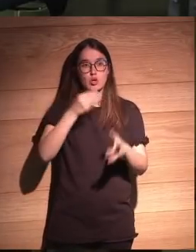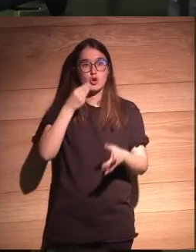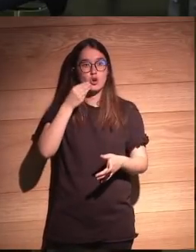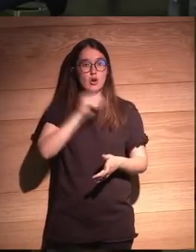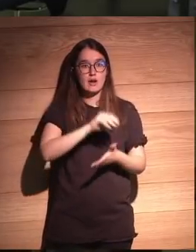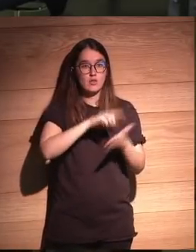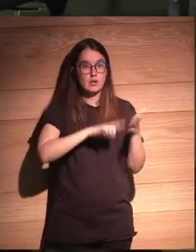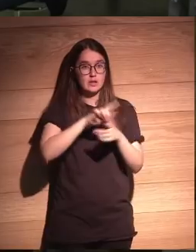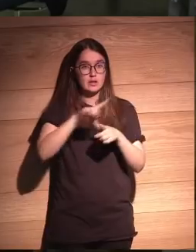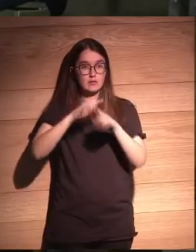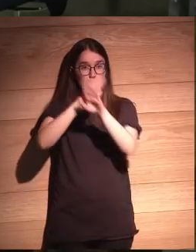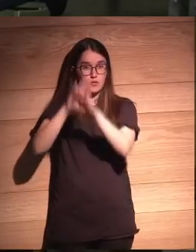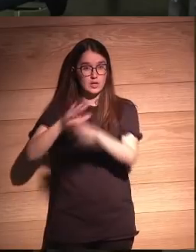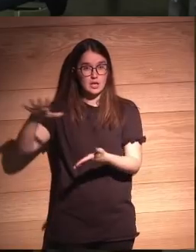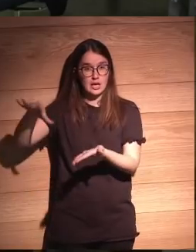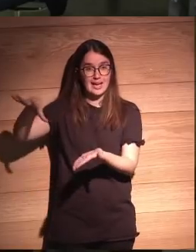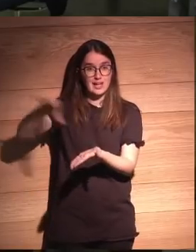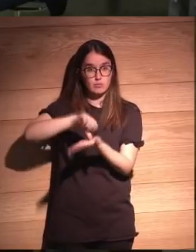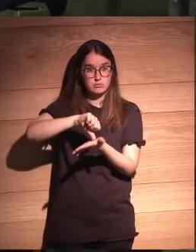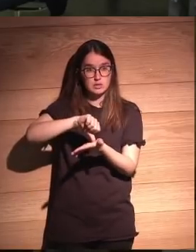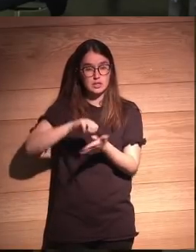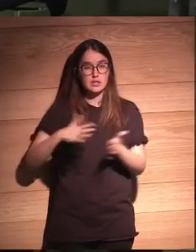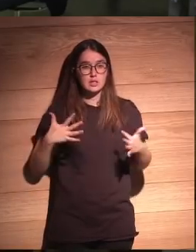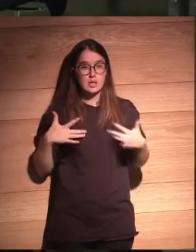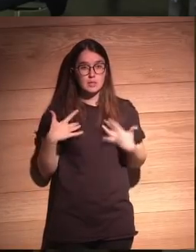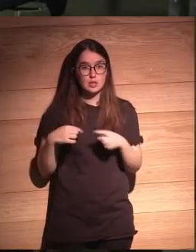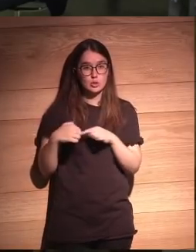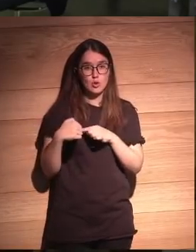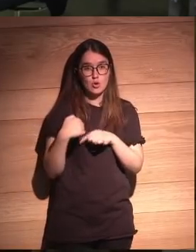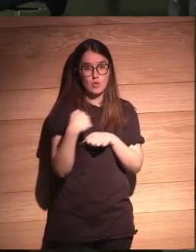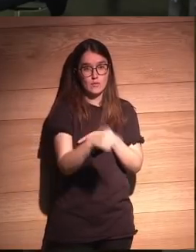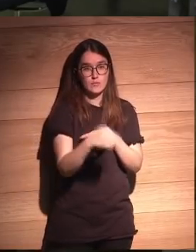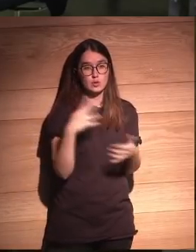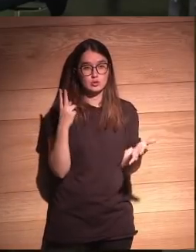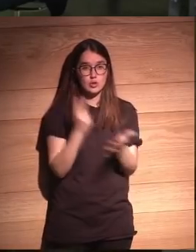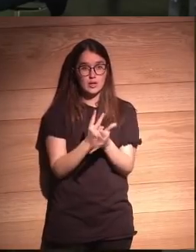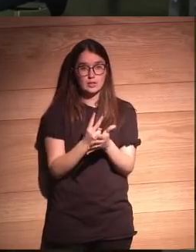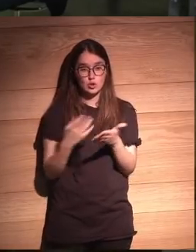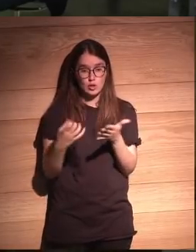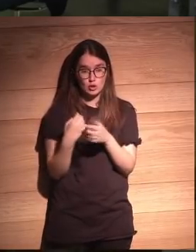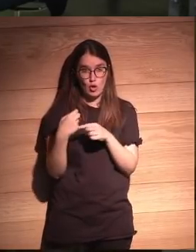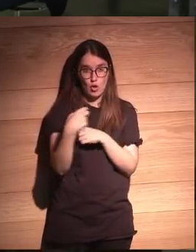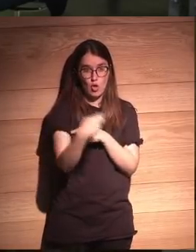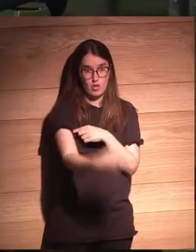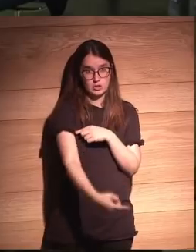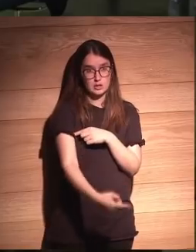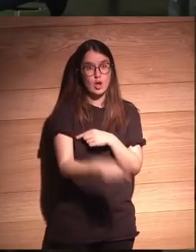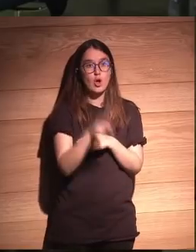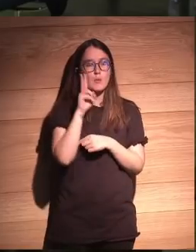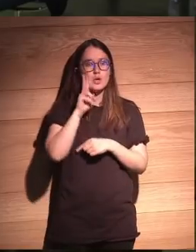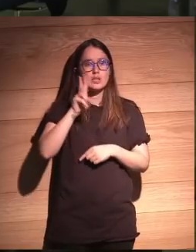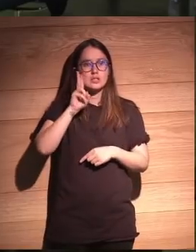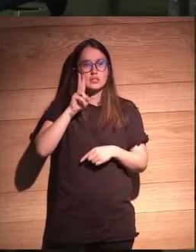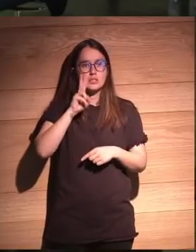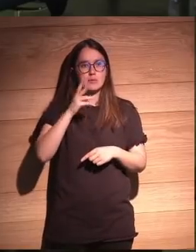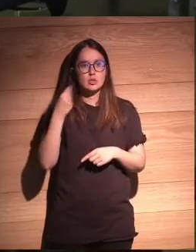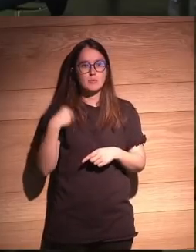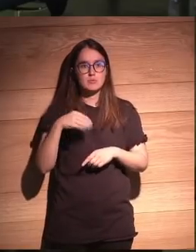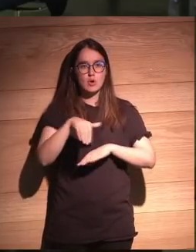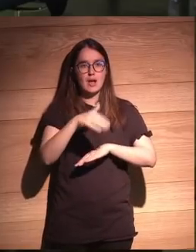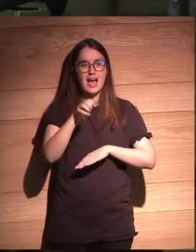en la gentrificación, de repente va a ser nuestro día a día, nuestro reto de todos los días, como se está viendo, por ejemplo, en